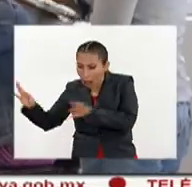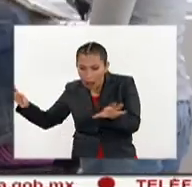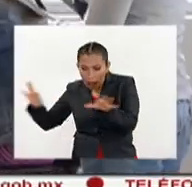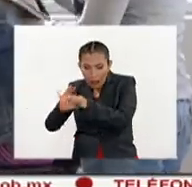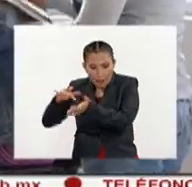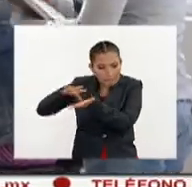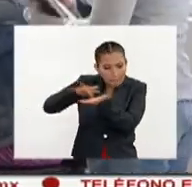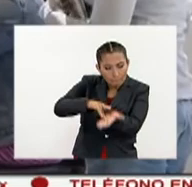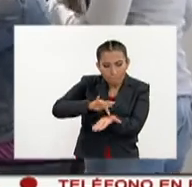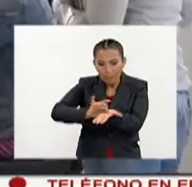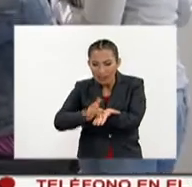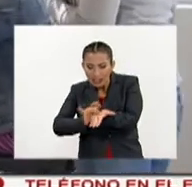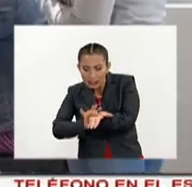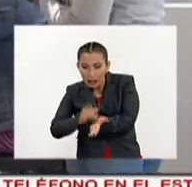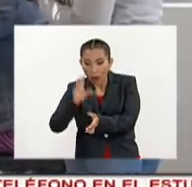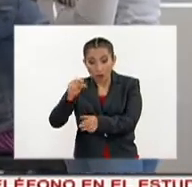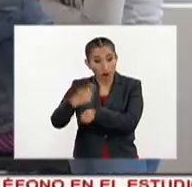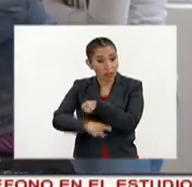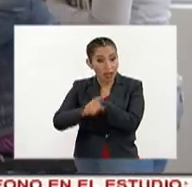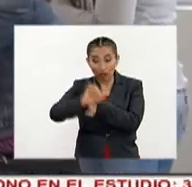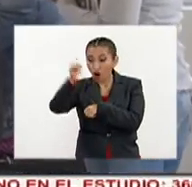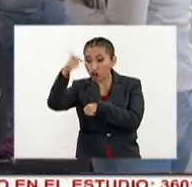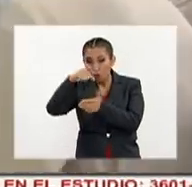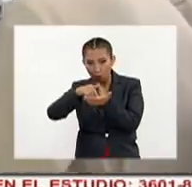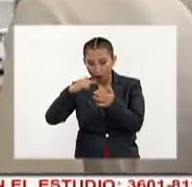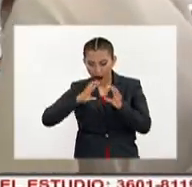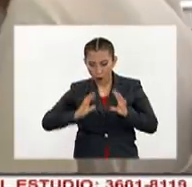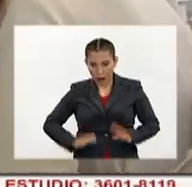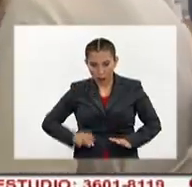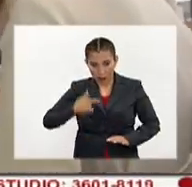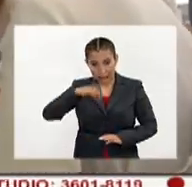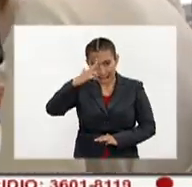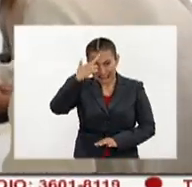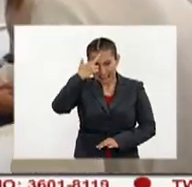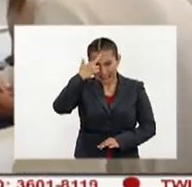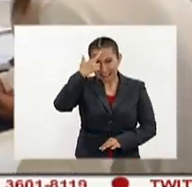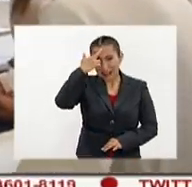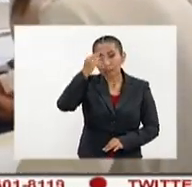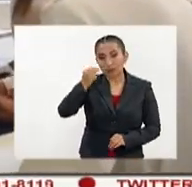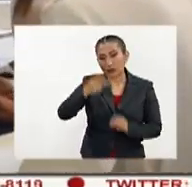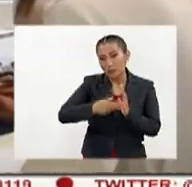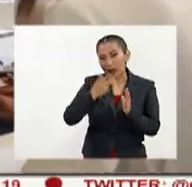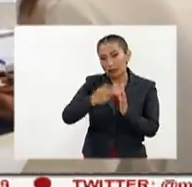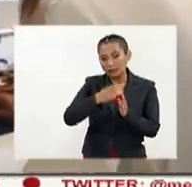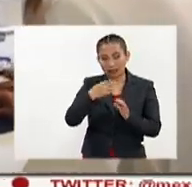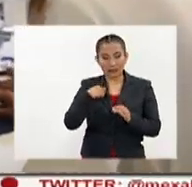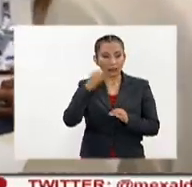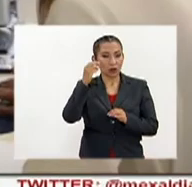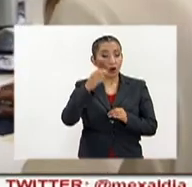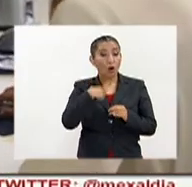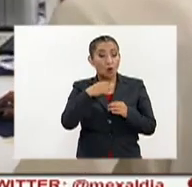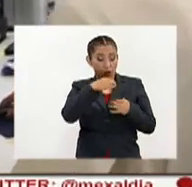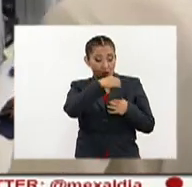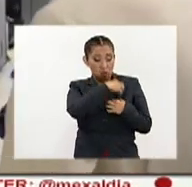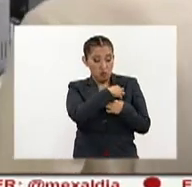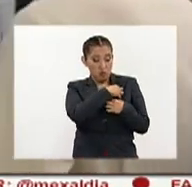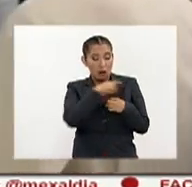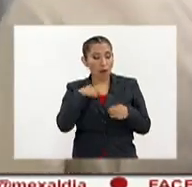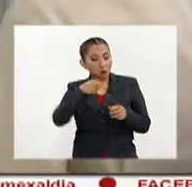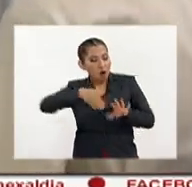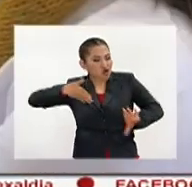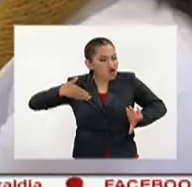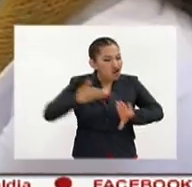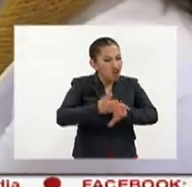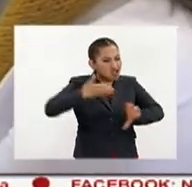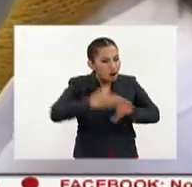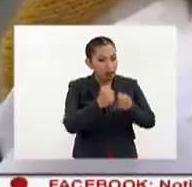sin afectar mayor número de tejido, porque hay que recordar que muchos de estos tumores se combaten de una forma